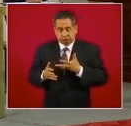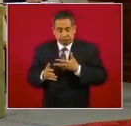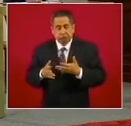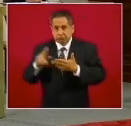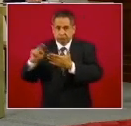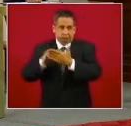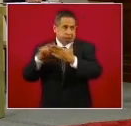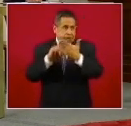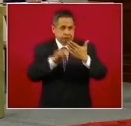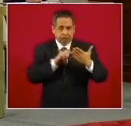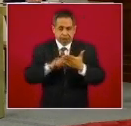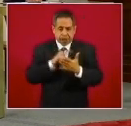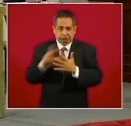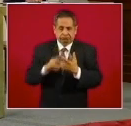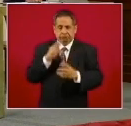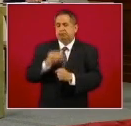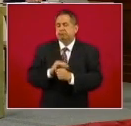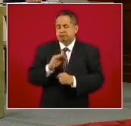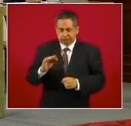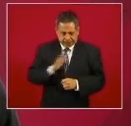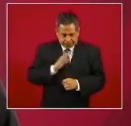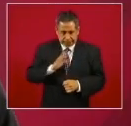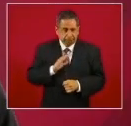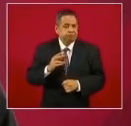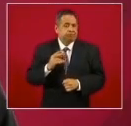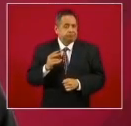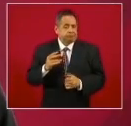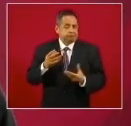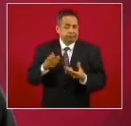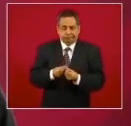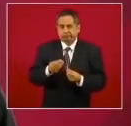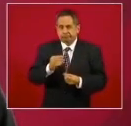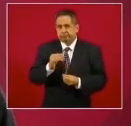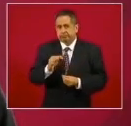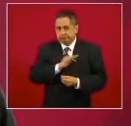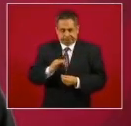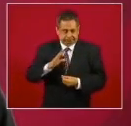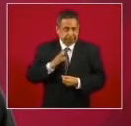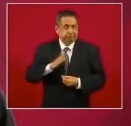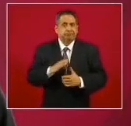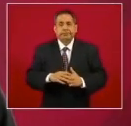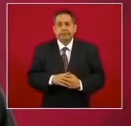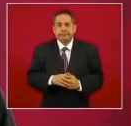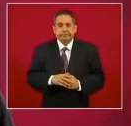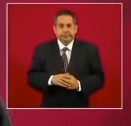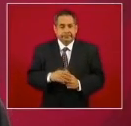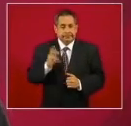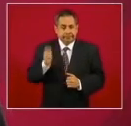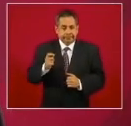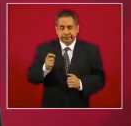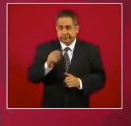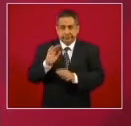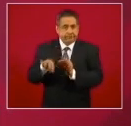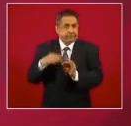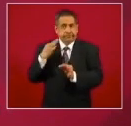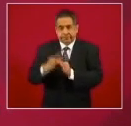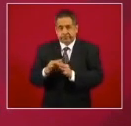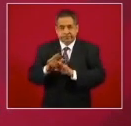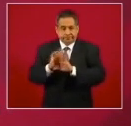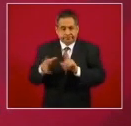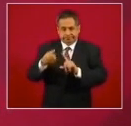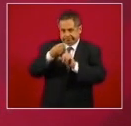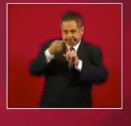las firmas que se requieren qué ya están